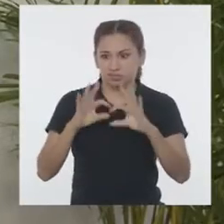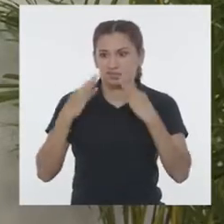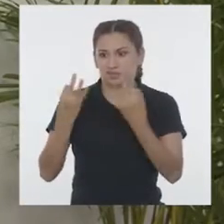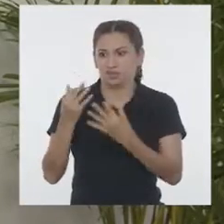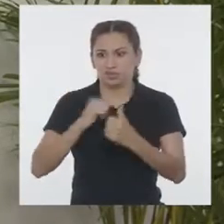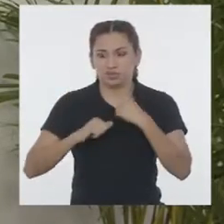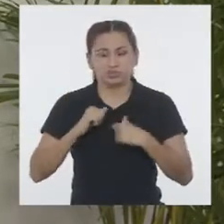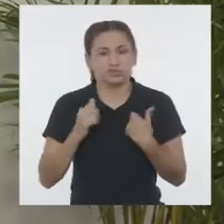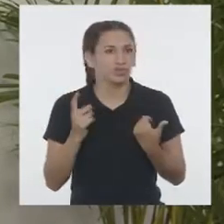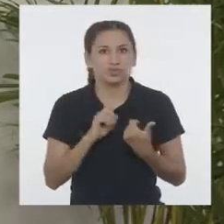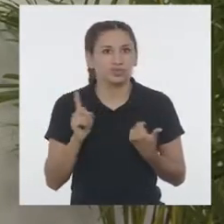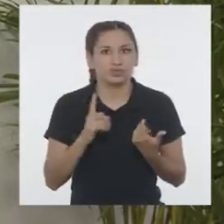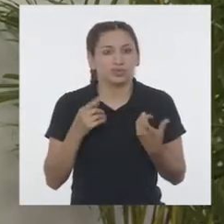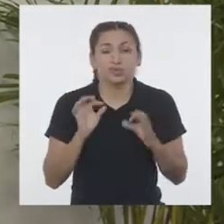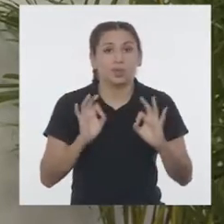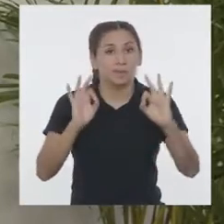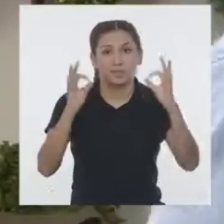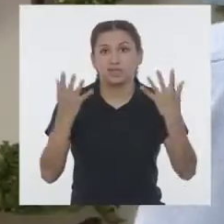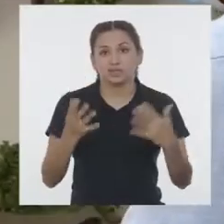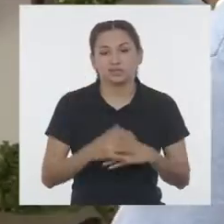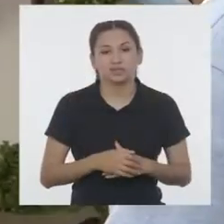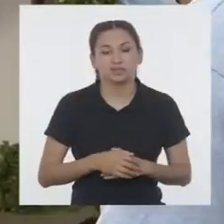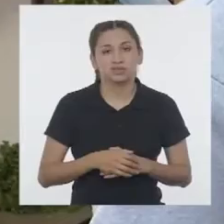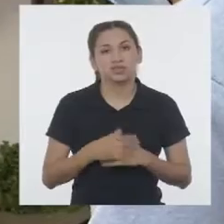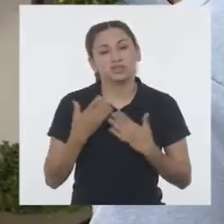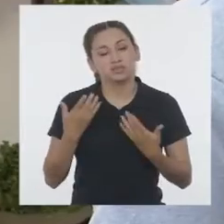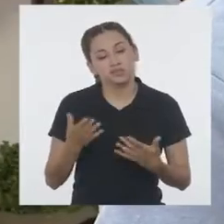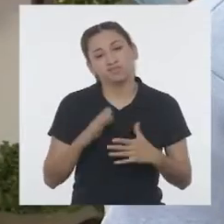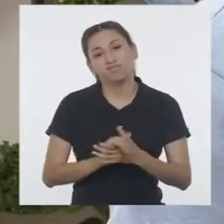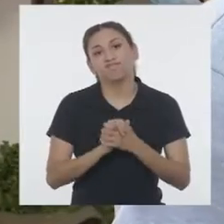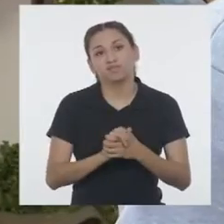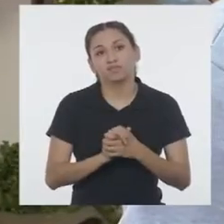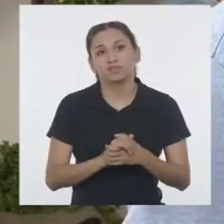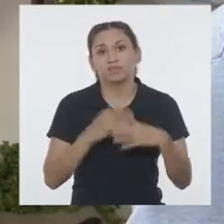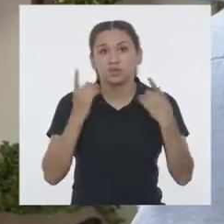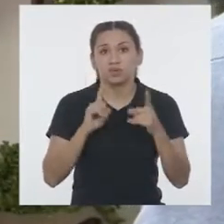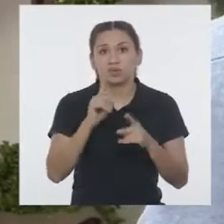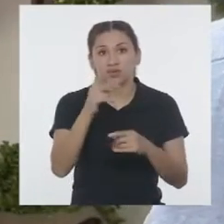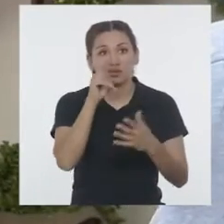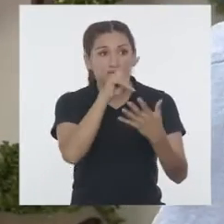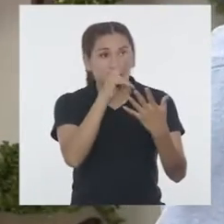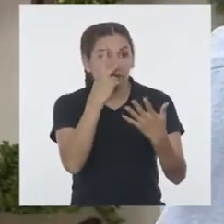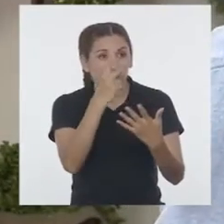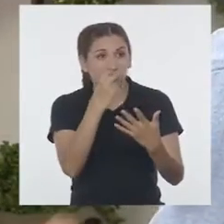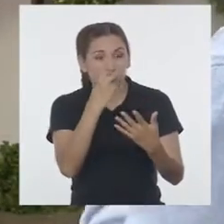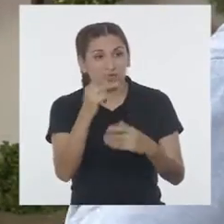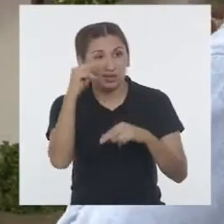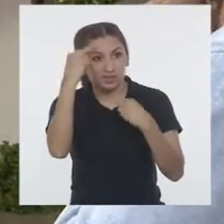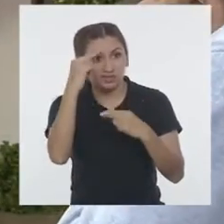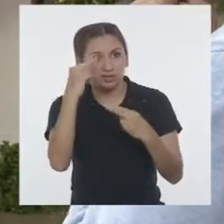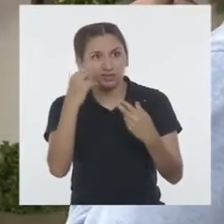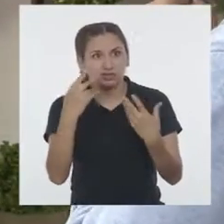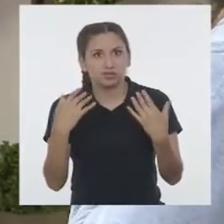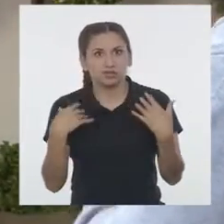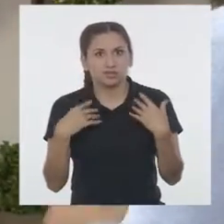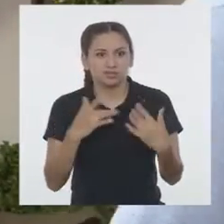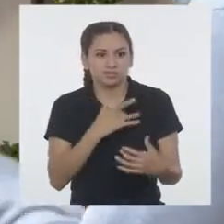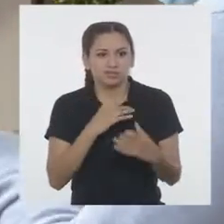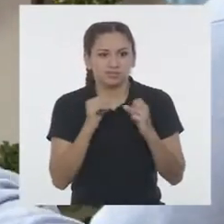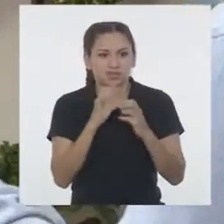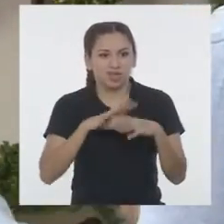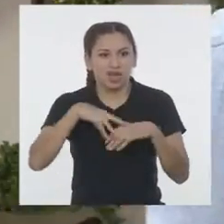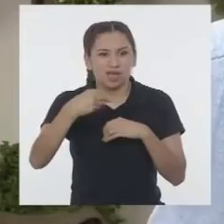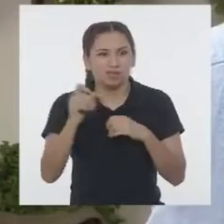alguien de mi familia. No. Qué peligroso. Ay, amigo, cuando uno lee las noticias, de verdad que hasta ya nos da miedo